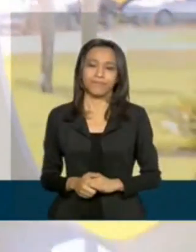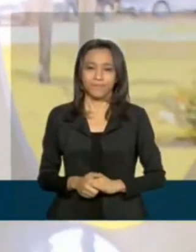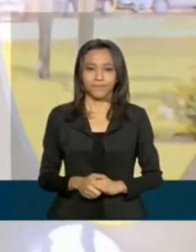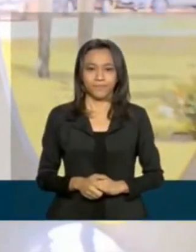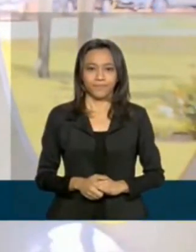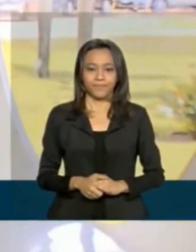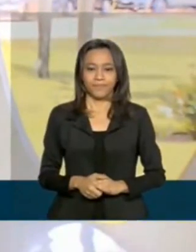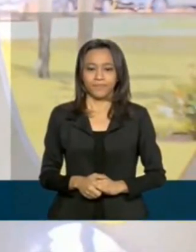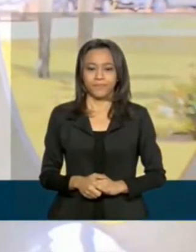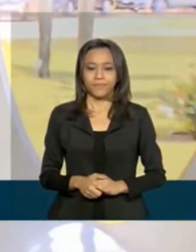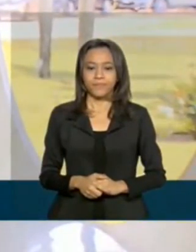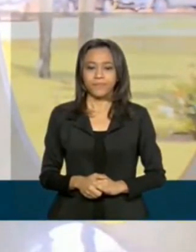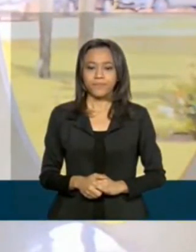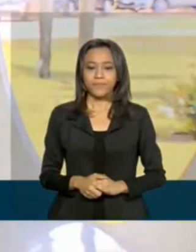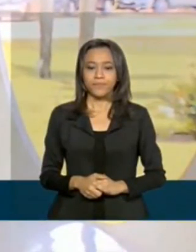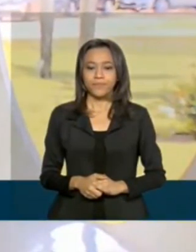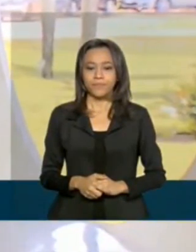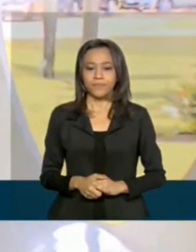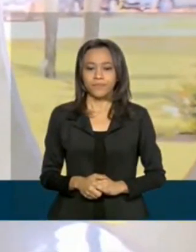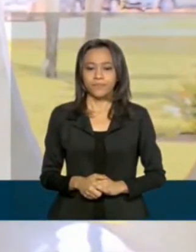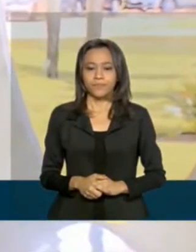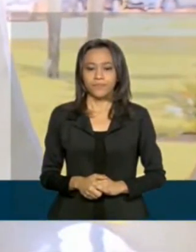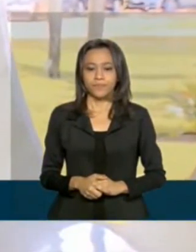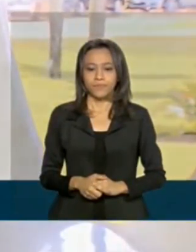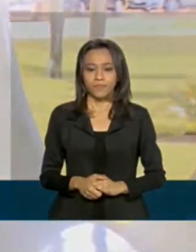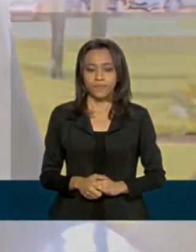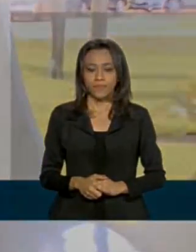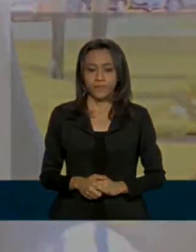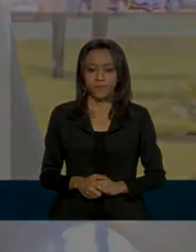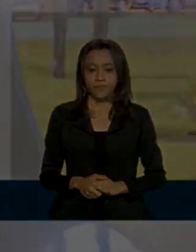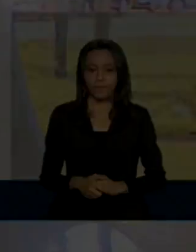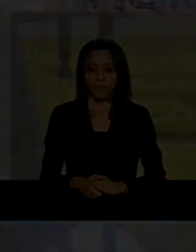entre otras autoridades que todas se han sometido al test de coronavirus